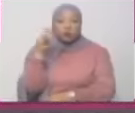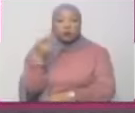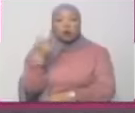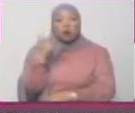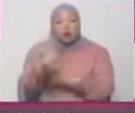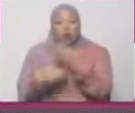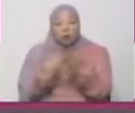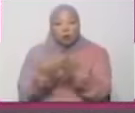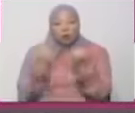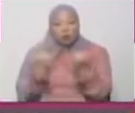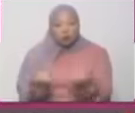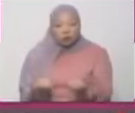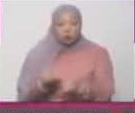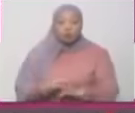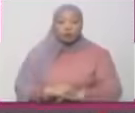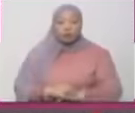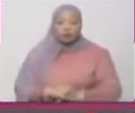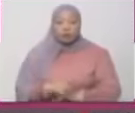futuro